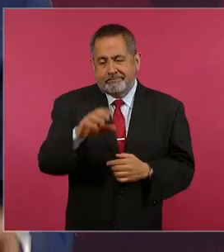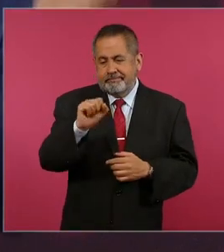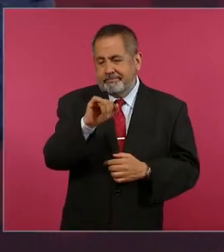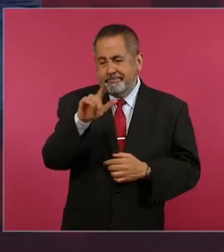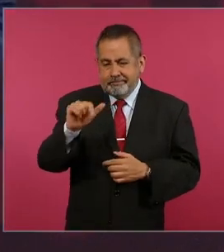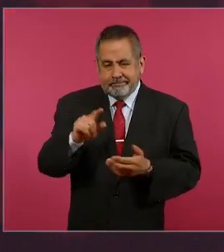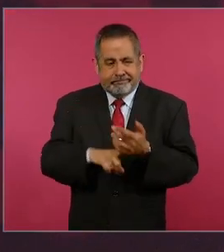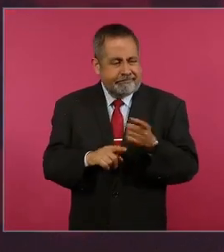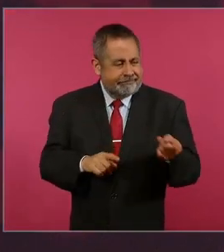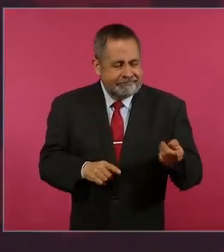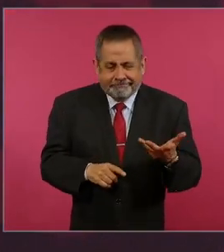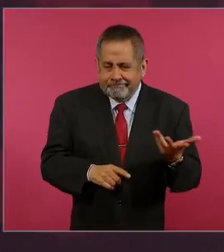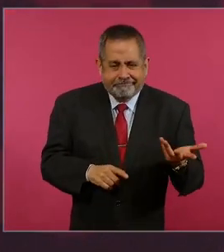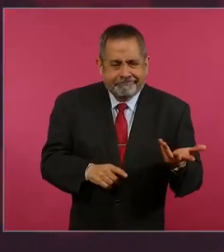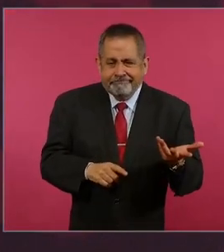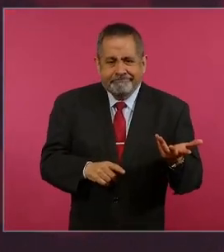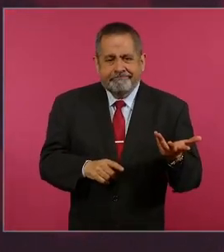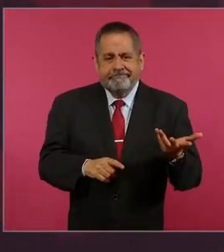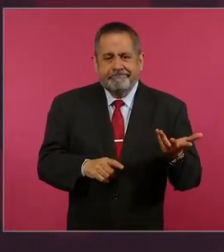a nosotros